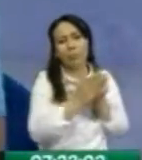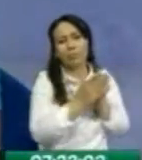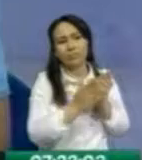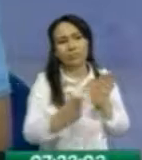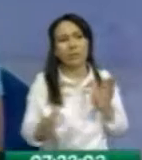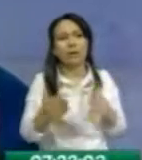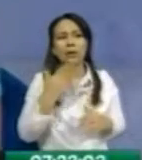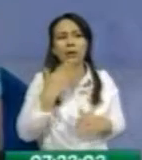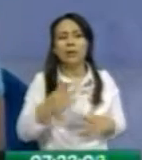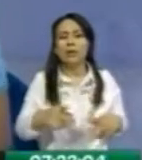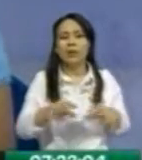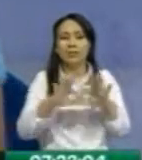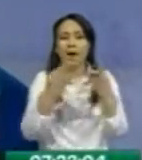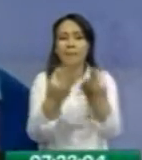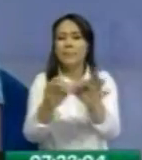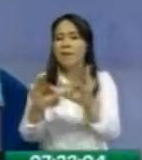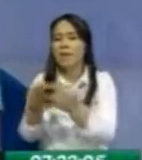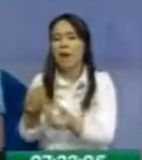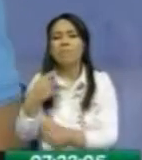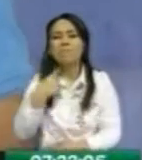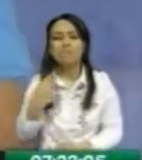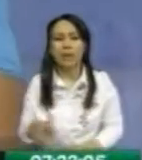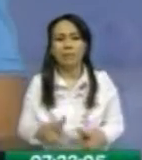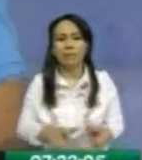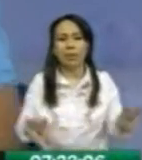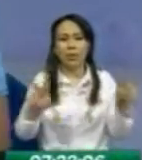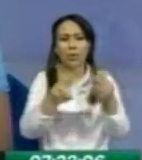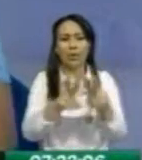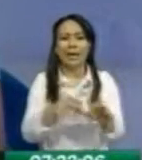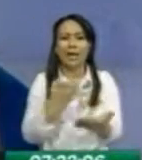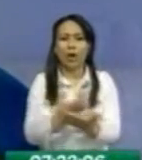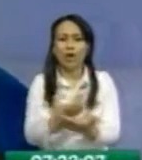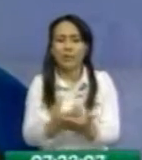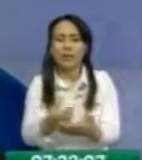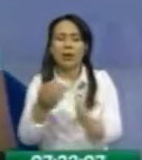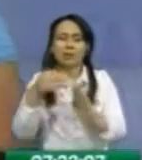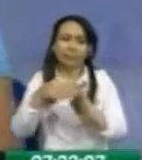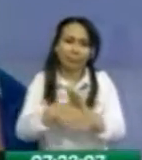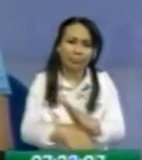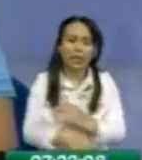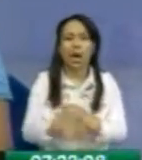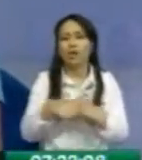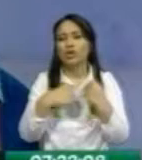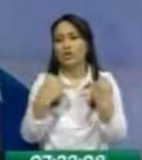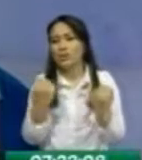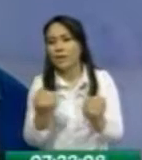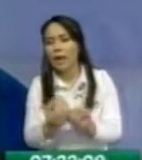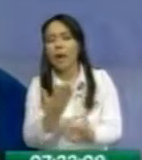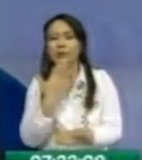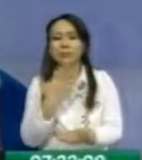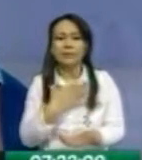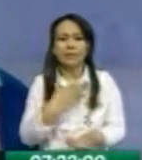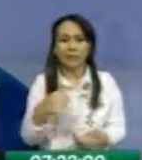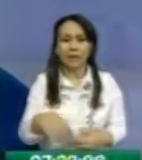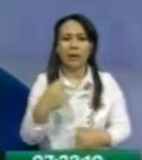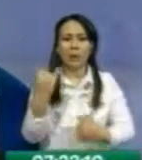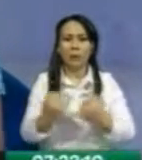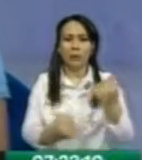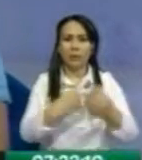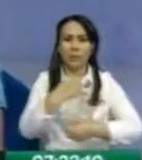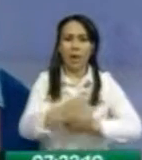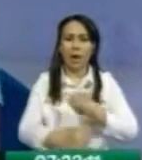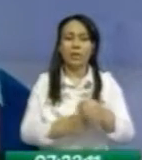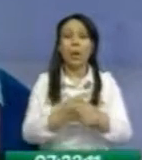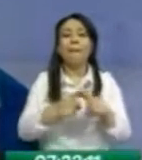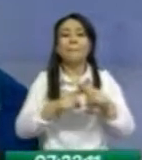con la condición de las familias, que tiene que ver mucho también con la condición de la sociedad, cómo se ha comportado en estos últimos años. Sin embargo, desde